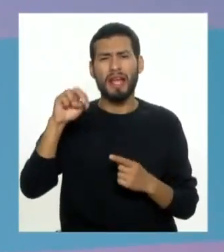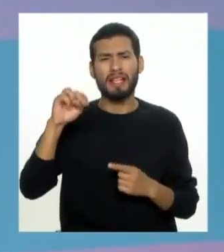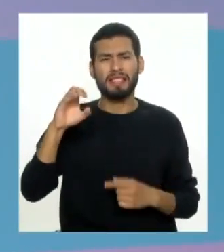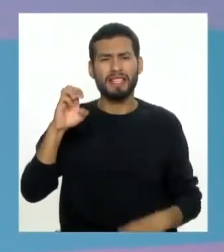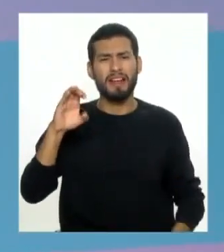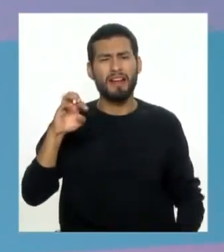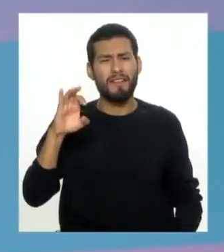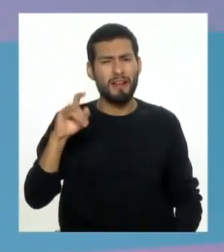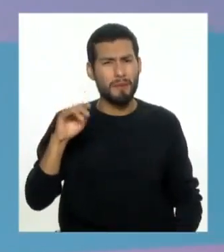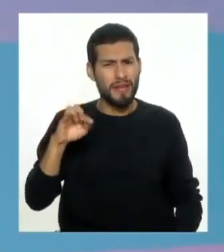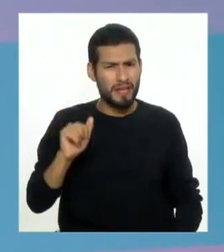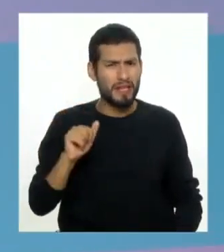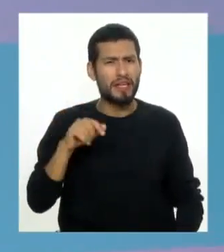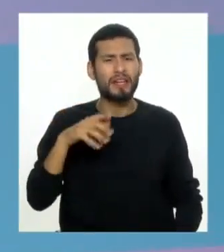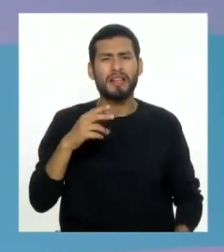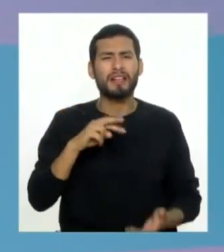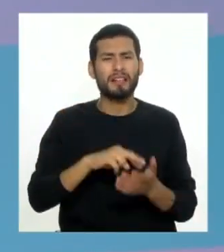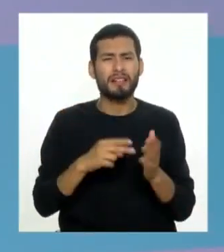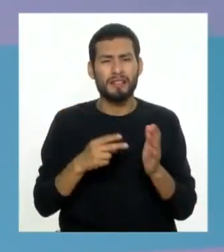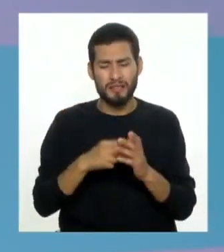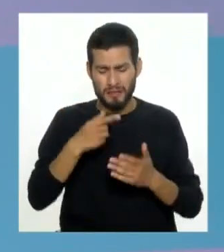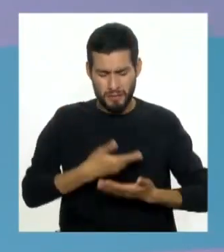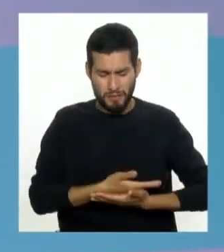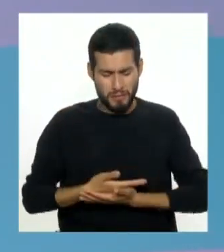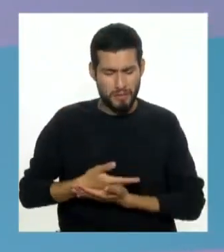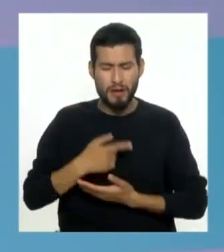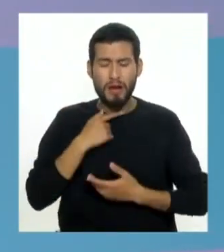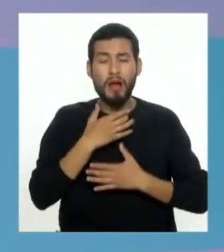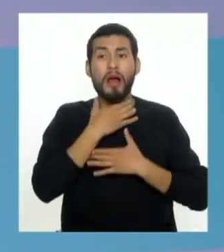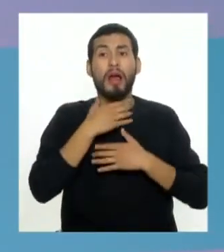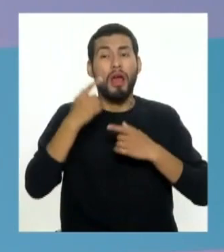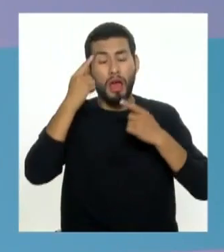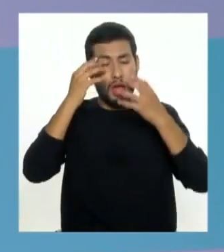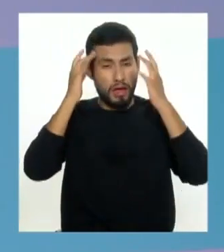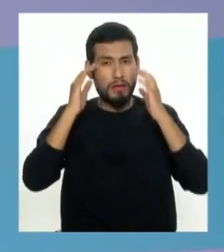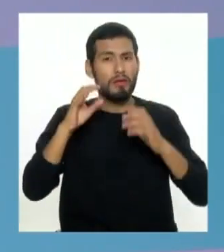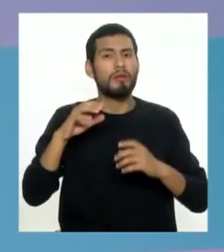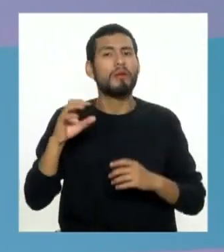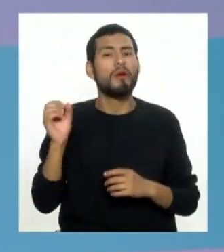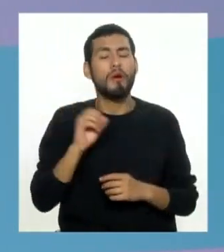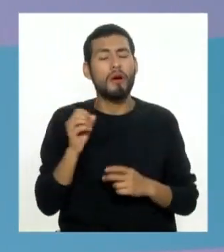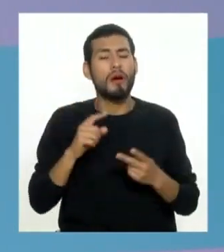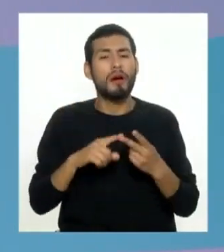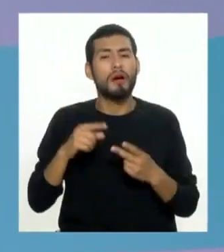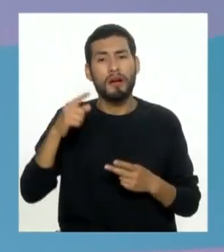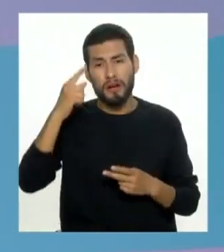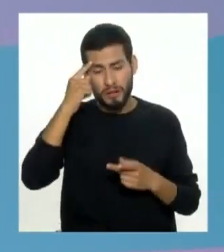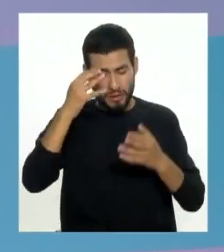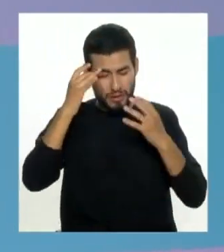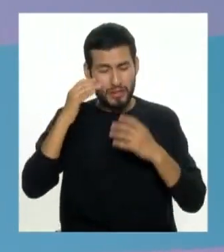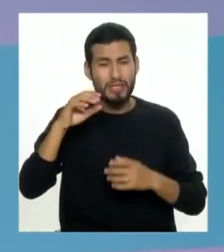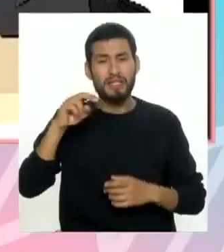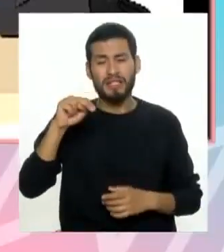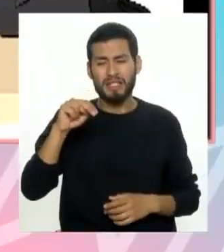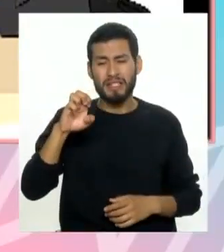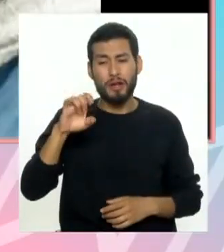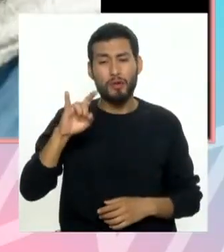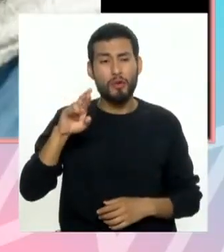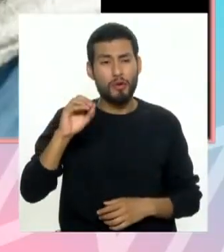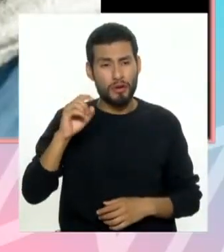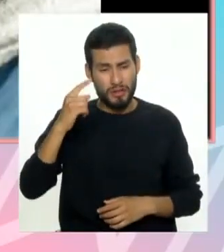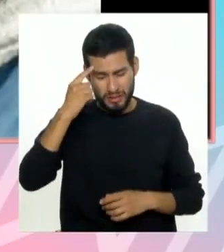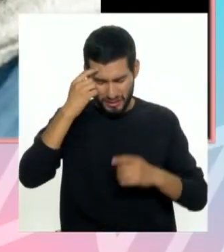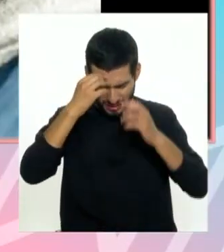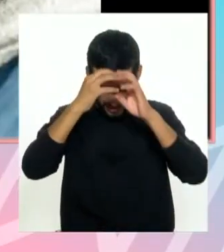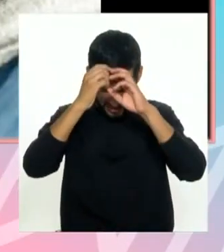hipóxico-isquémica perinatal, la famosa asfixia perinatal, o neuroinfecciones, por ejemplo, como la neurocistercosis, que es frecuente en nuestro